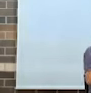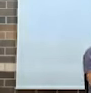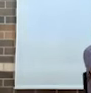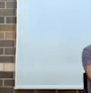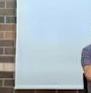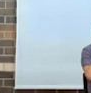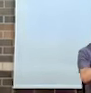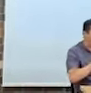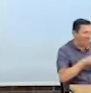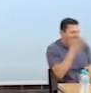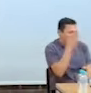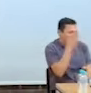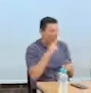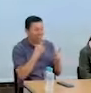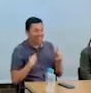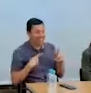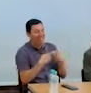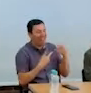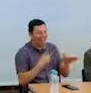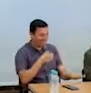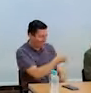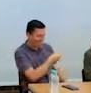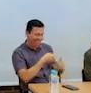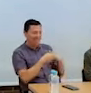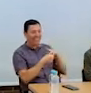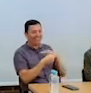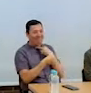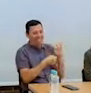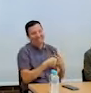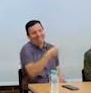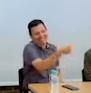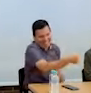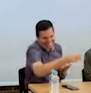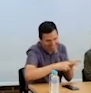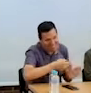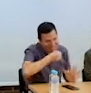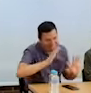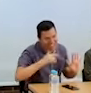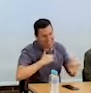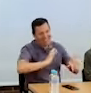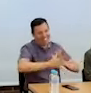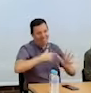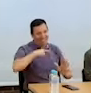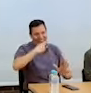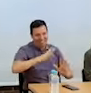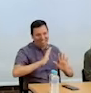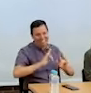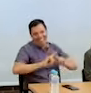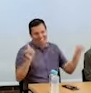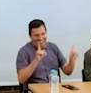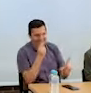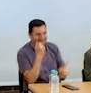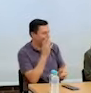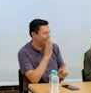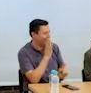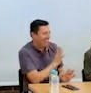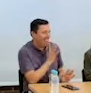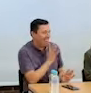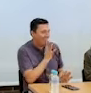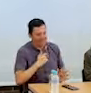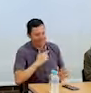conmigo. Es la primera vez que vengo acá a la universidad y bueno, y también que se presenta esta situación donde